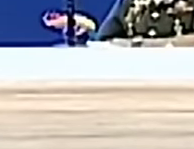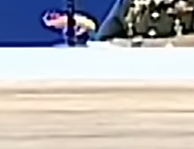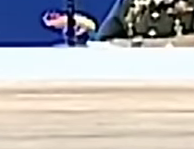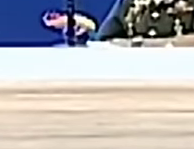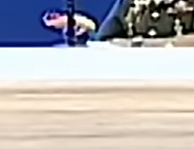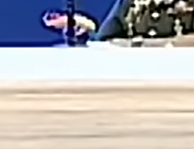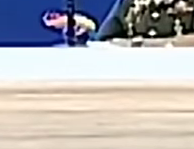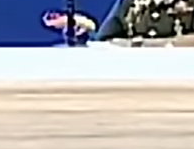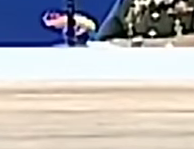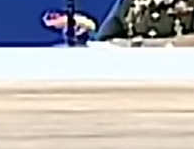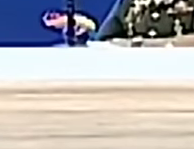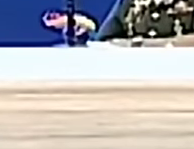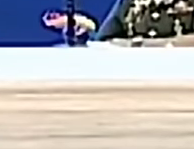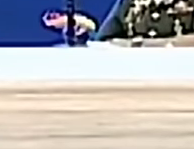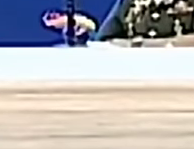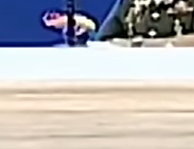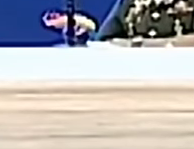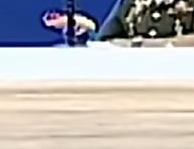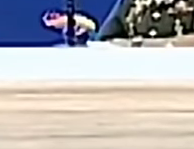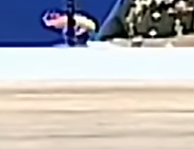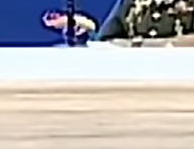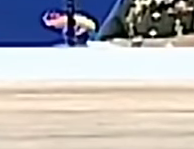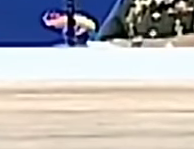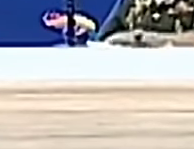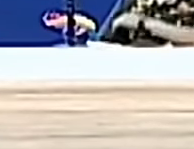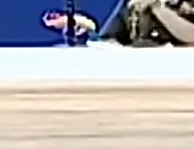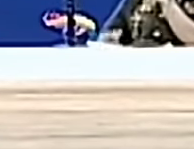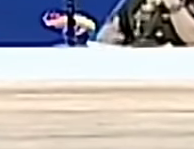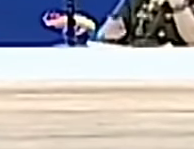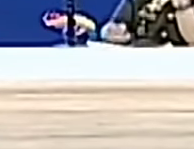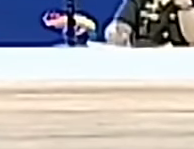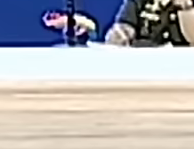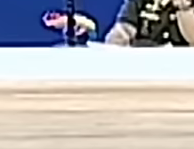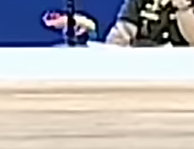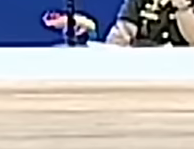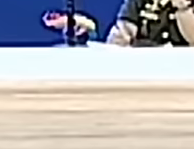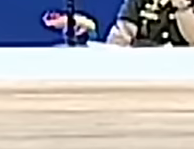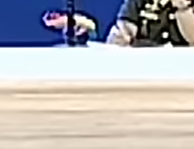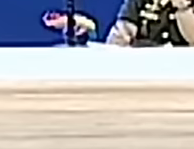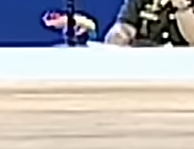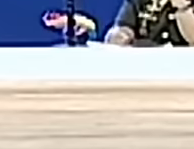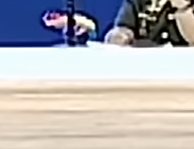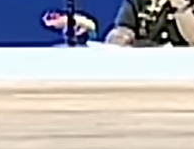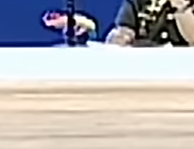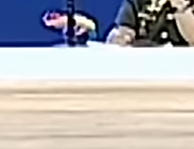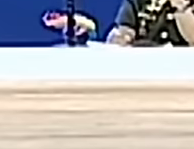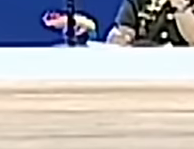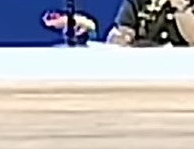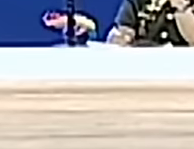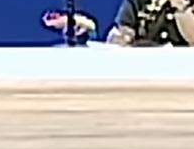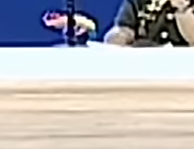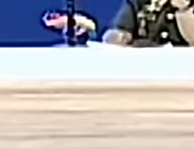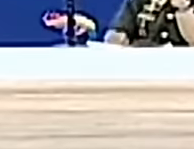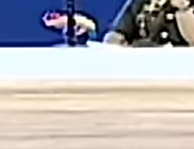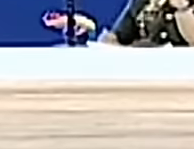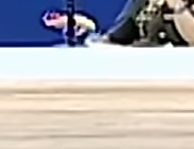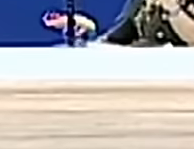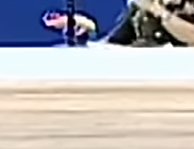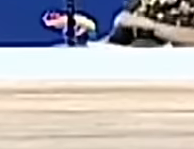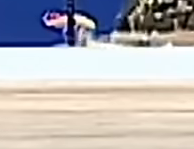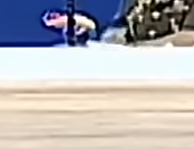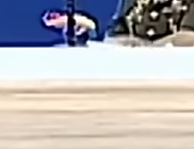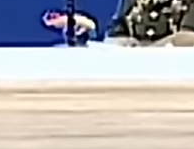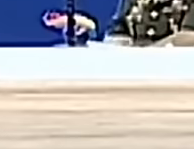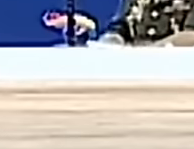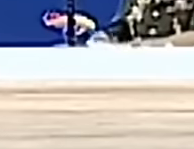prueba. No, ese no es el dicho que yo quería. Hay otra que dice. No, no, no. No hablo más, señor